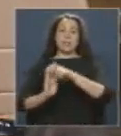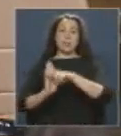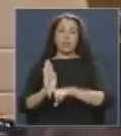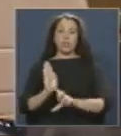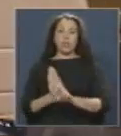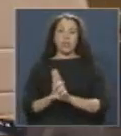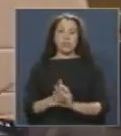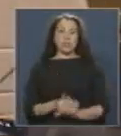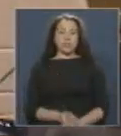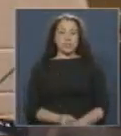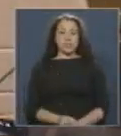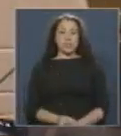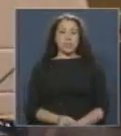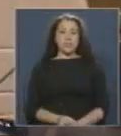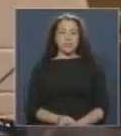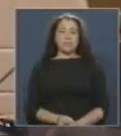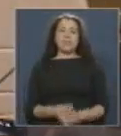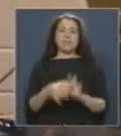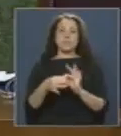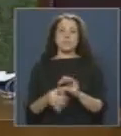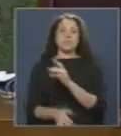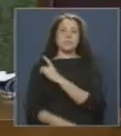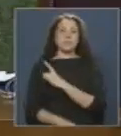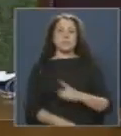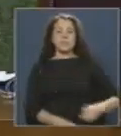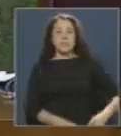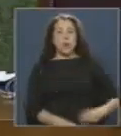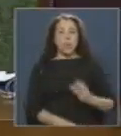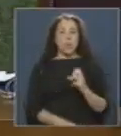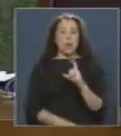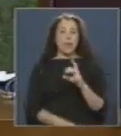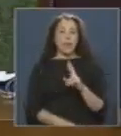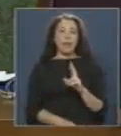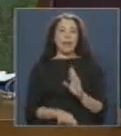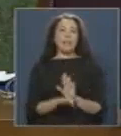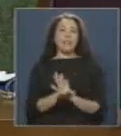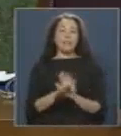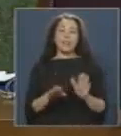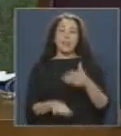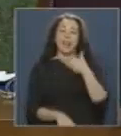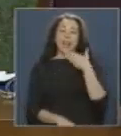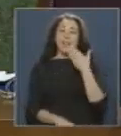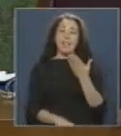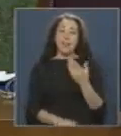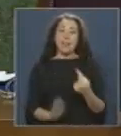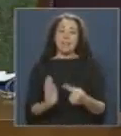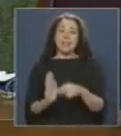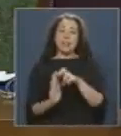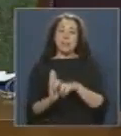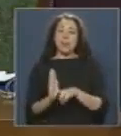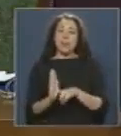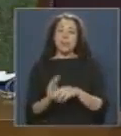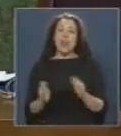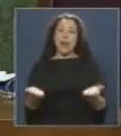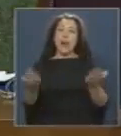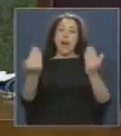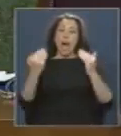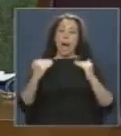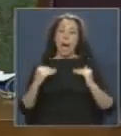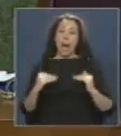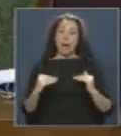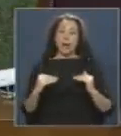ley. Gracias, diputado Walker. Terminado entonces las intervenciones de este proyecto, pasamos de